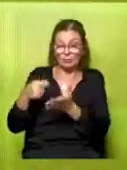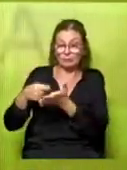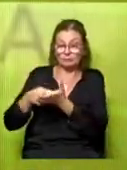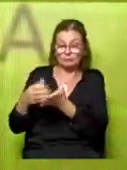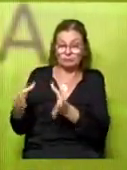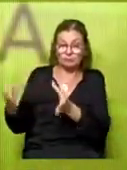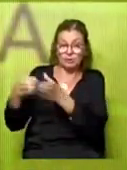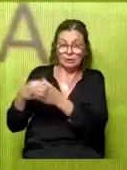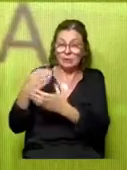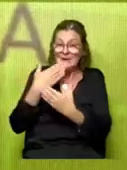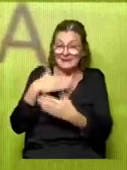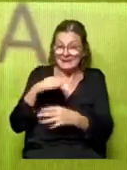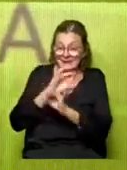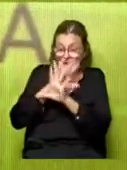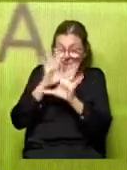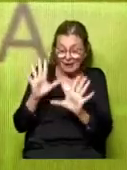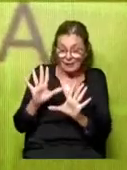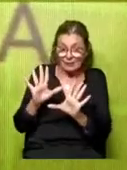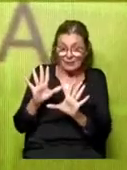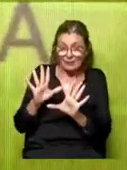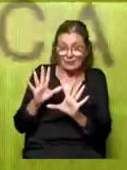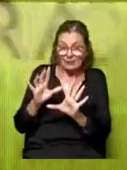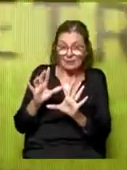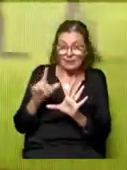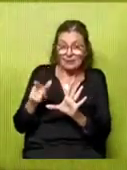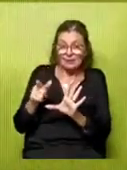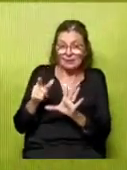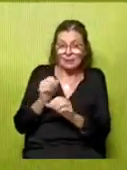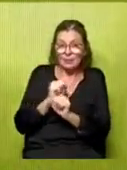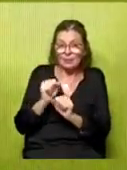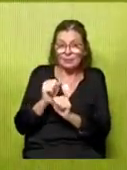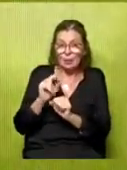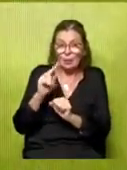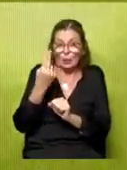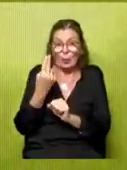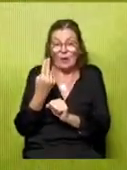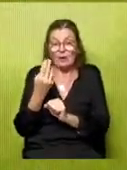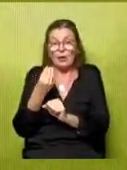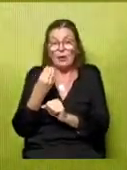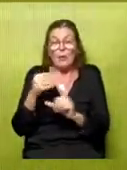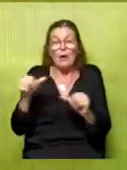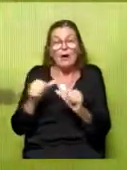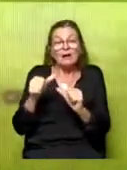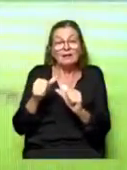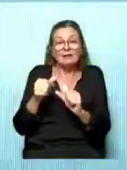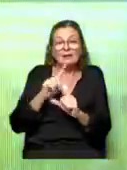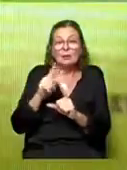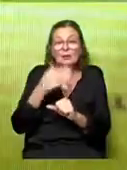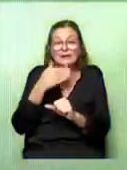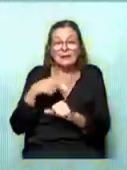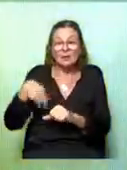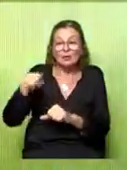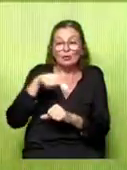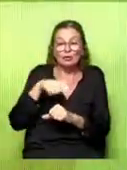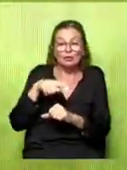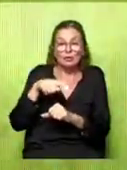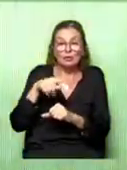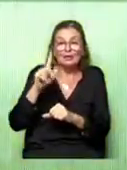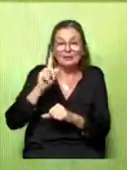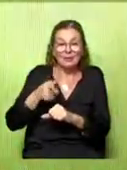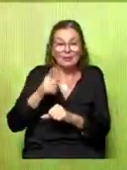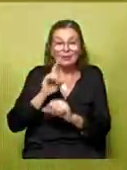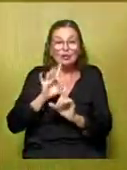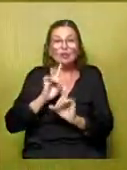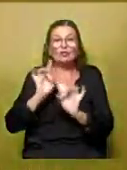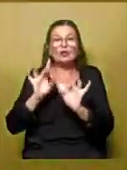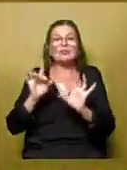lo entienden clarito. La poca viabilidad que tiene el Uruguay, si de verdad no lo entendemos todos, que también no solamente